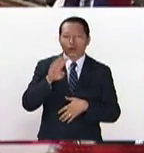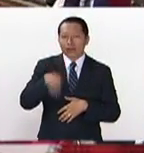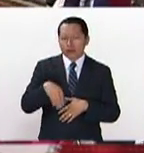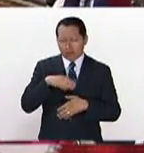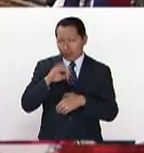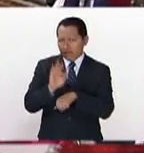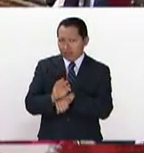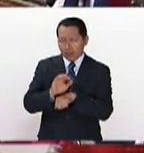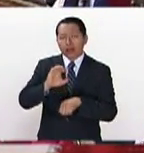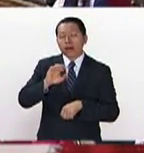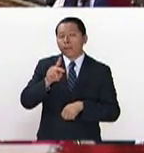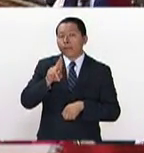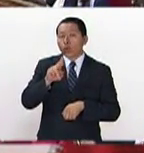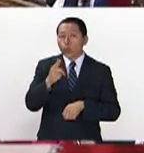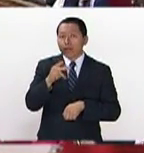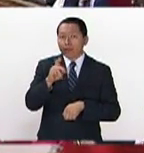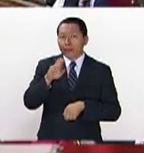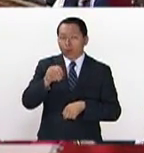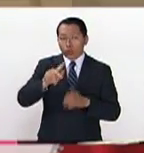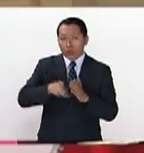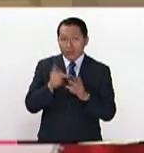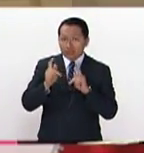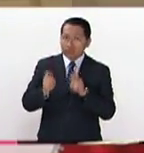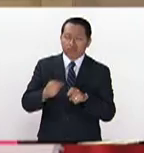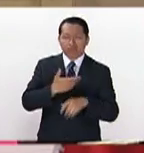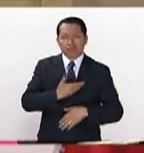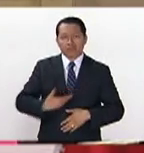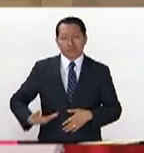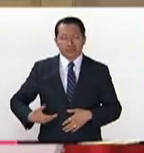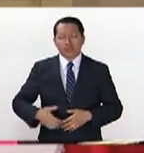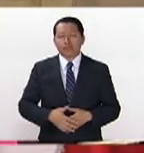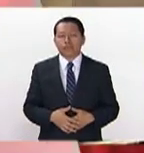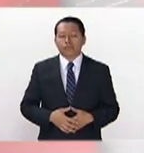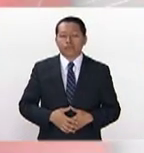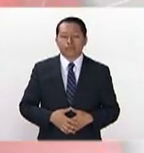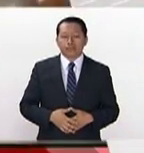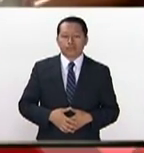Carles Puigdemont al ser investido nuevamente como presidente de la región.